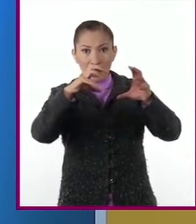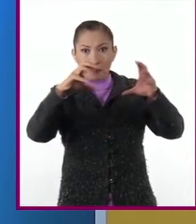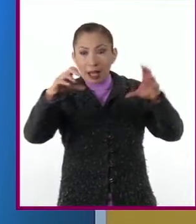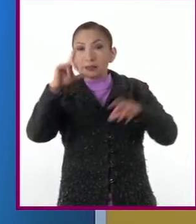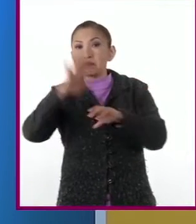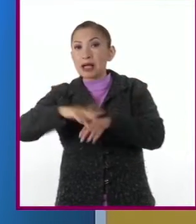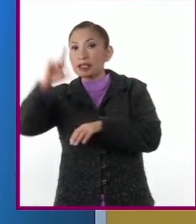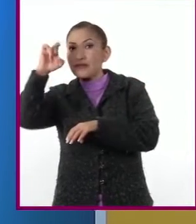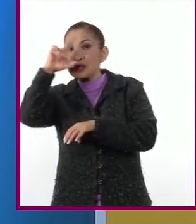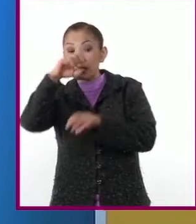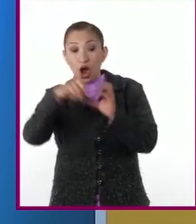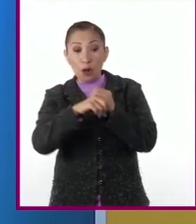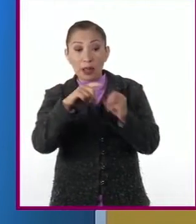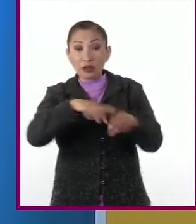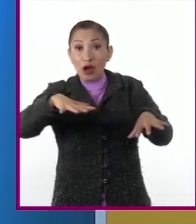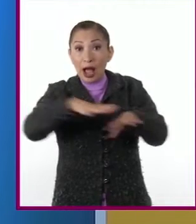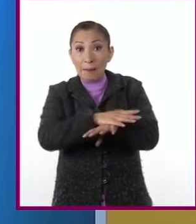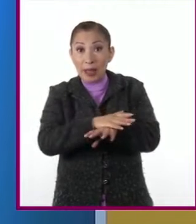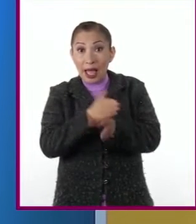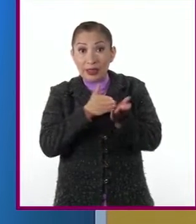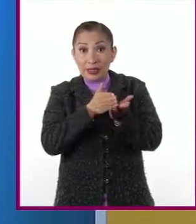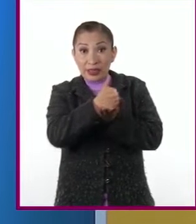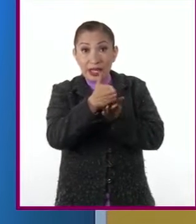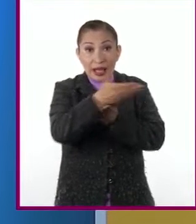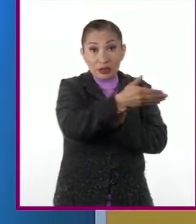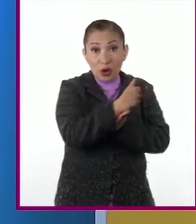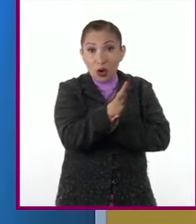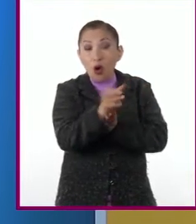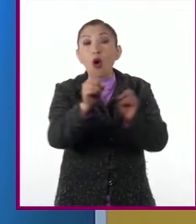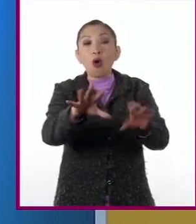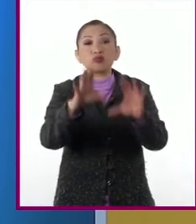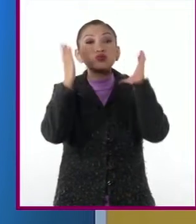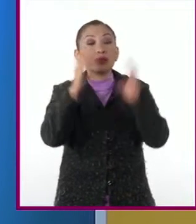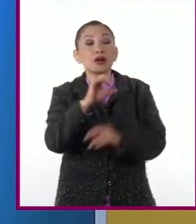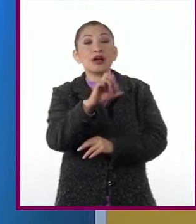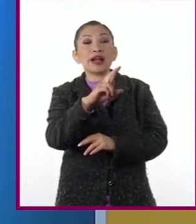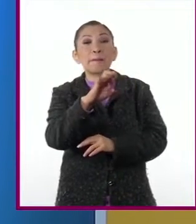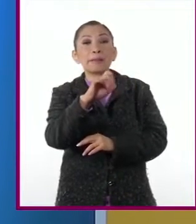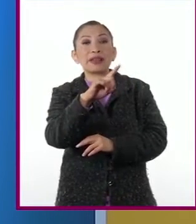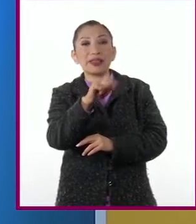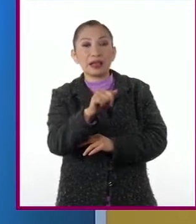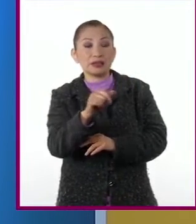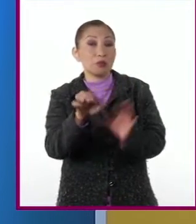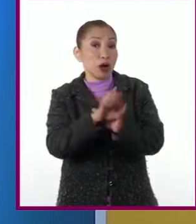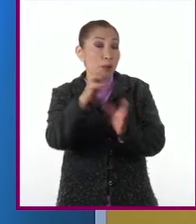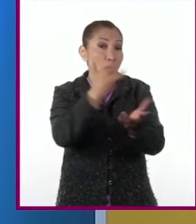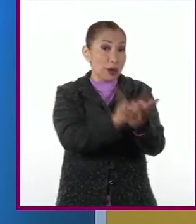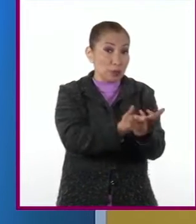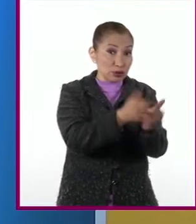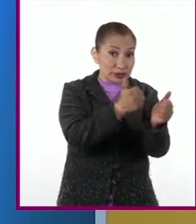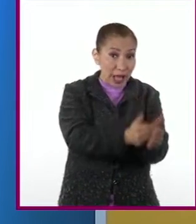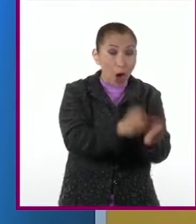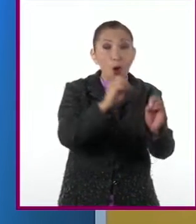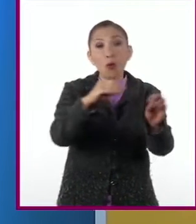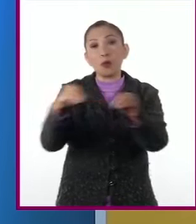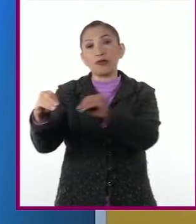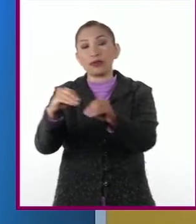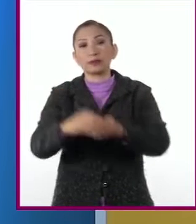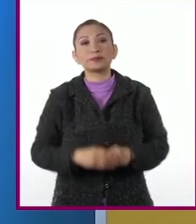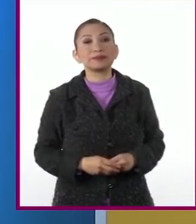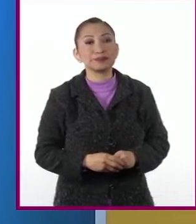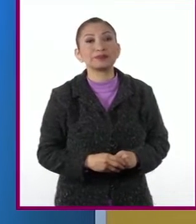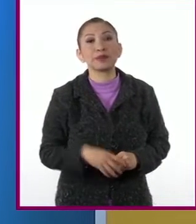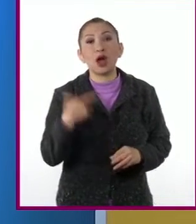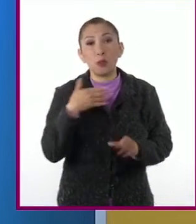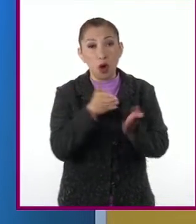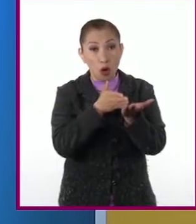más difícil es que el objeto cambie su dirección o su rapidez, ya sea que esté en reposo o en movimiento, de